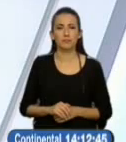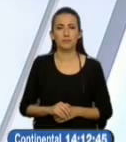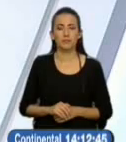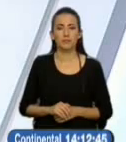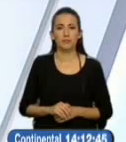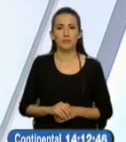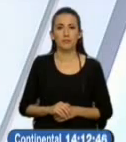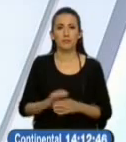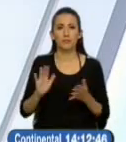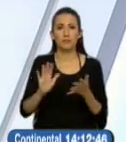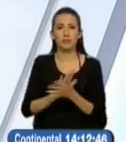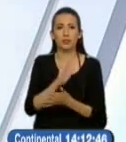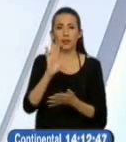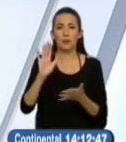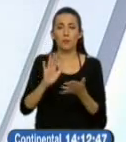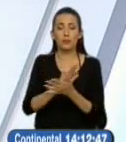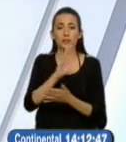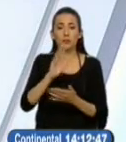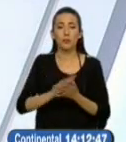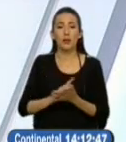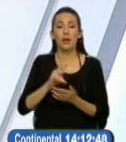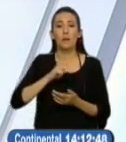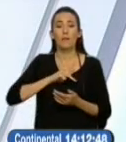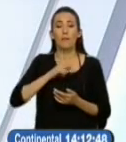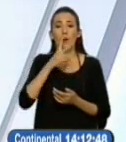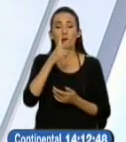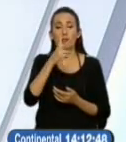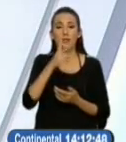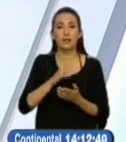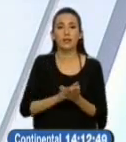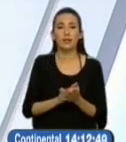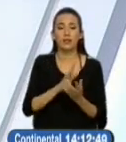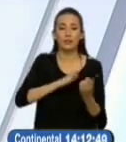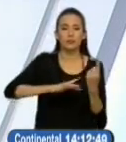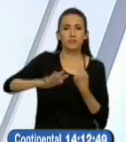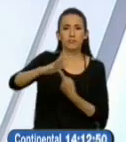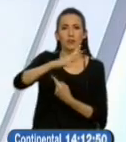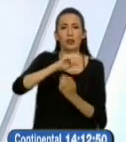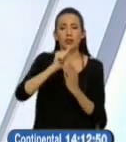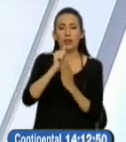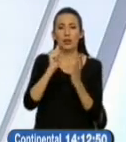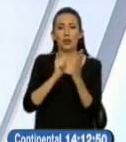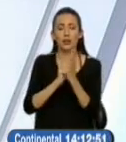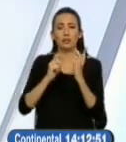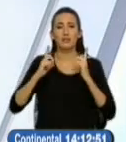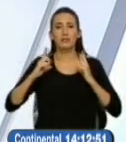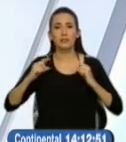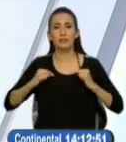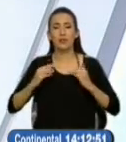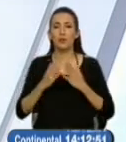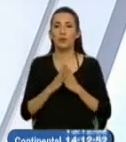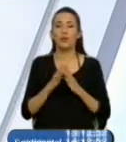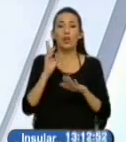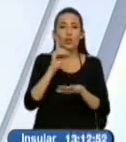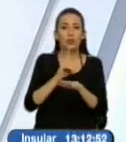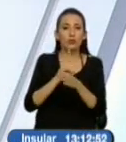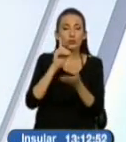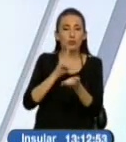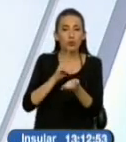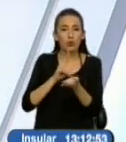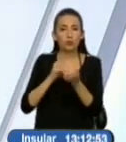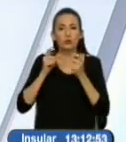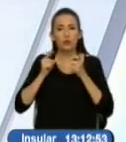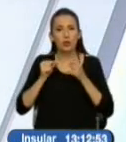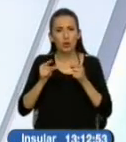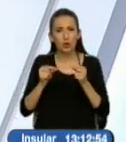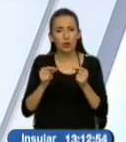Escuela Pilotécnica Politécnica del Litoral presidió la agenda de servicios climáticos para la salud pública. Médicos epidemiológicos, promotores de salud, entre